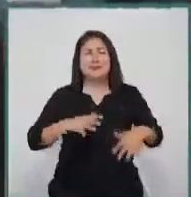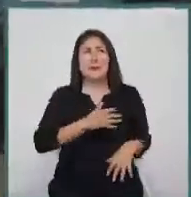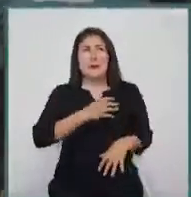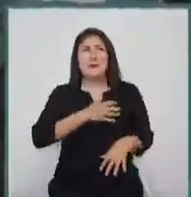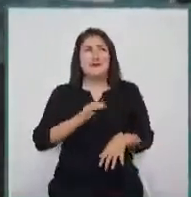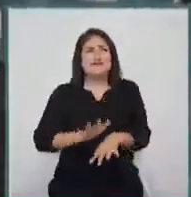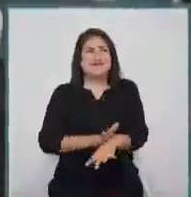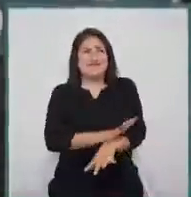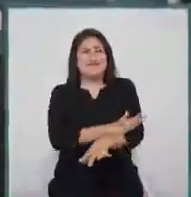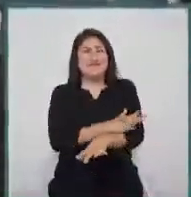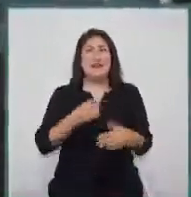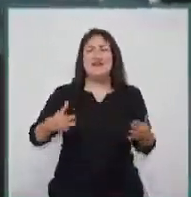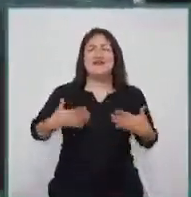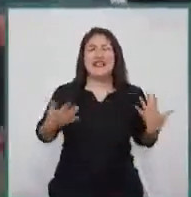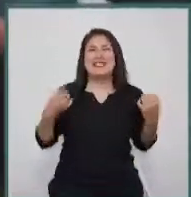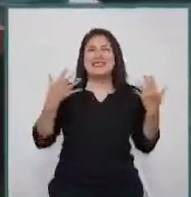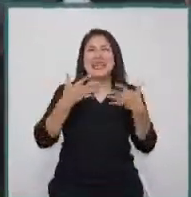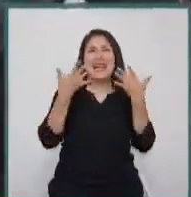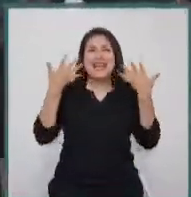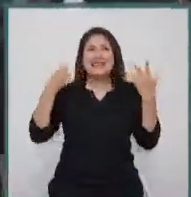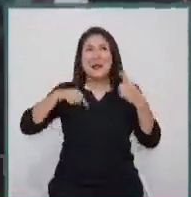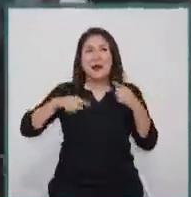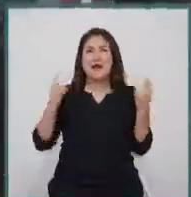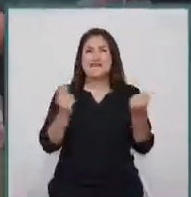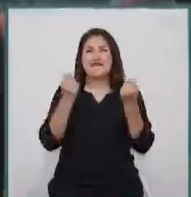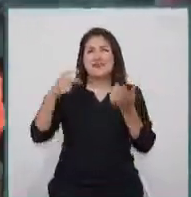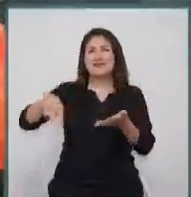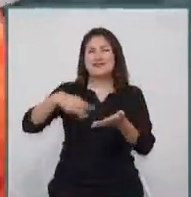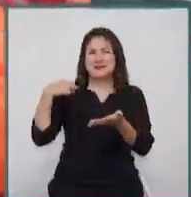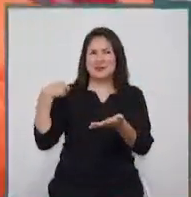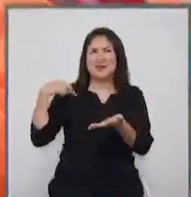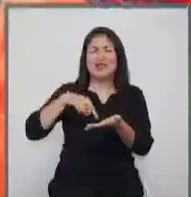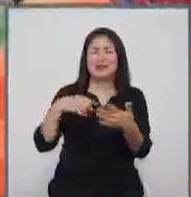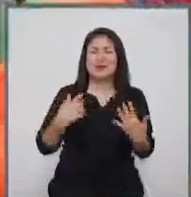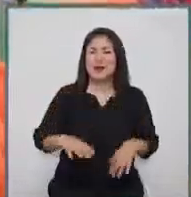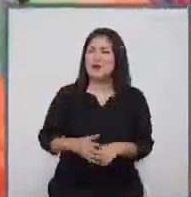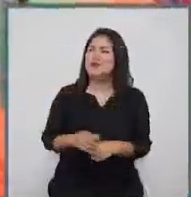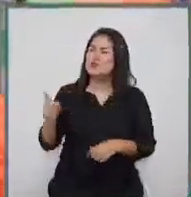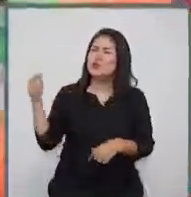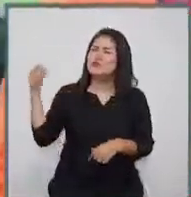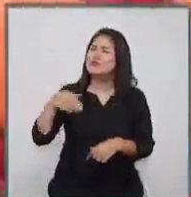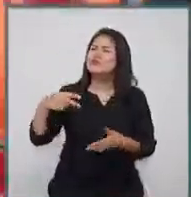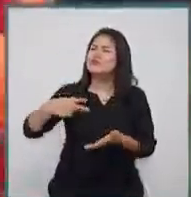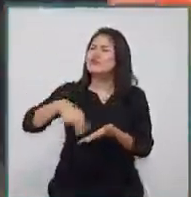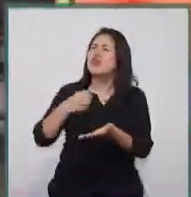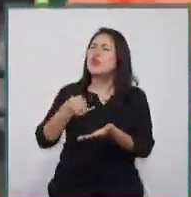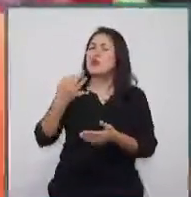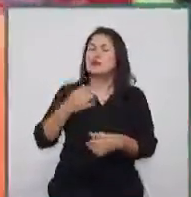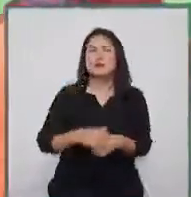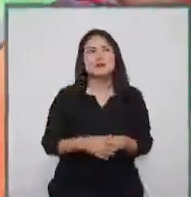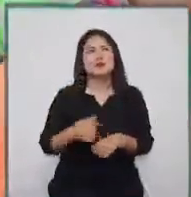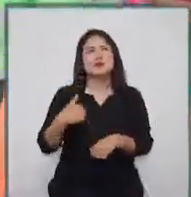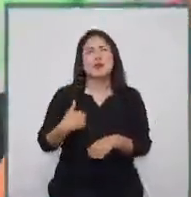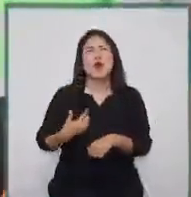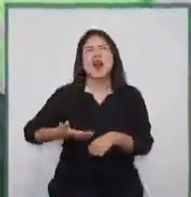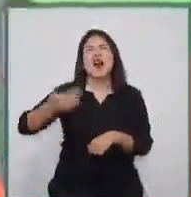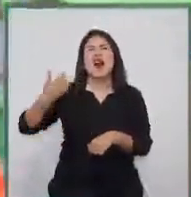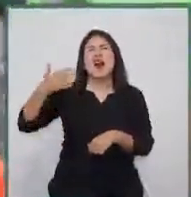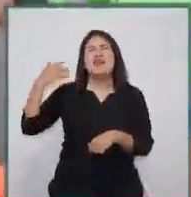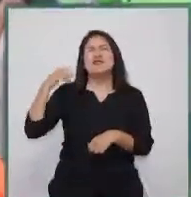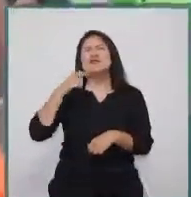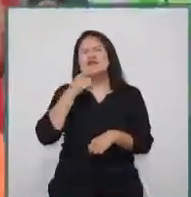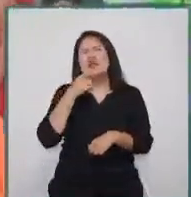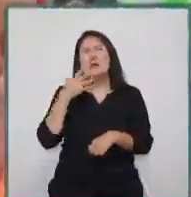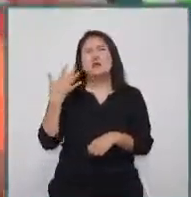Sí, recontra. Estoy muy emocionada y feliz, alegre de participar en esta festividad de la Virgen de la Candelaria. ¿Cuántas veces ya vienes participando?